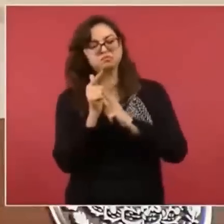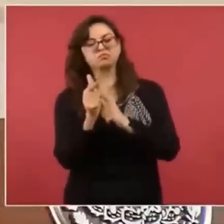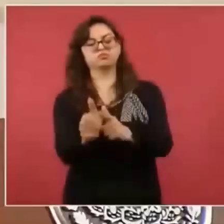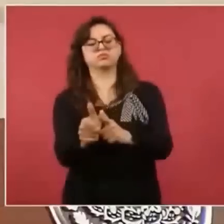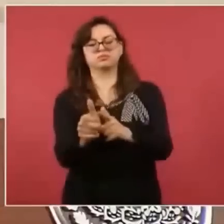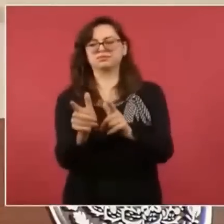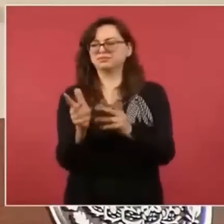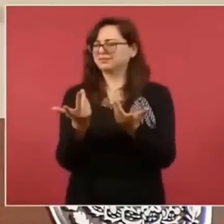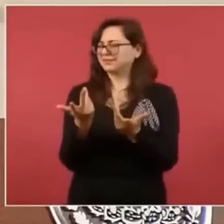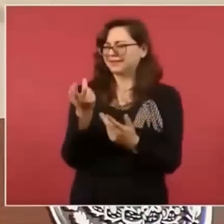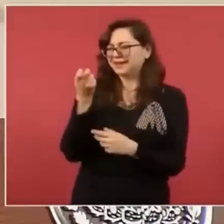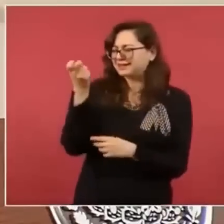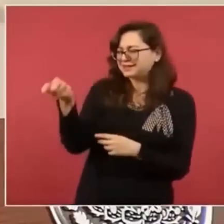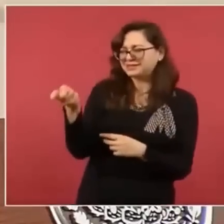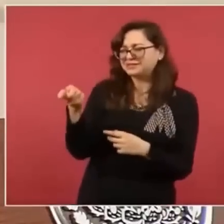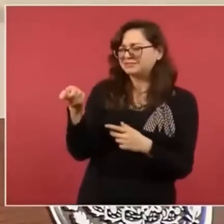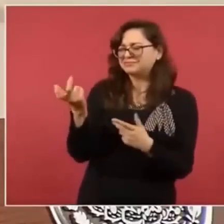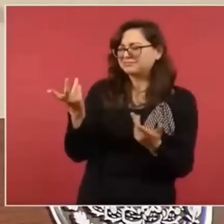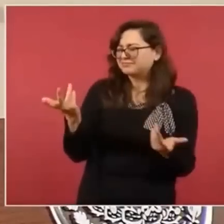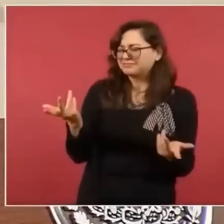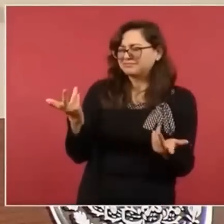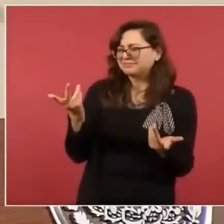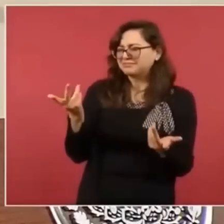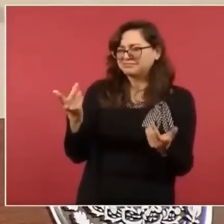Y no hablar